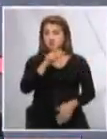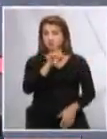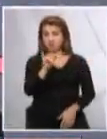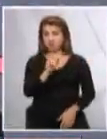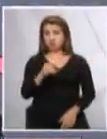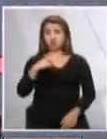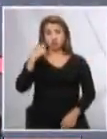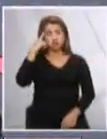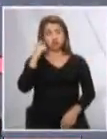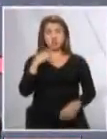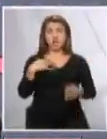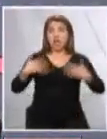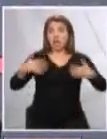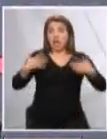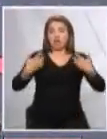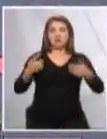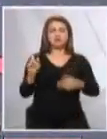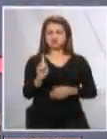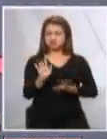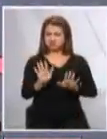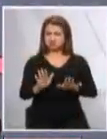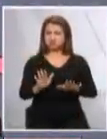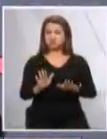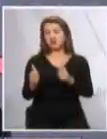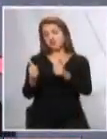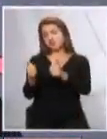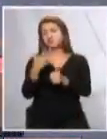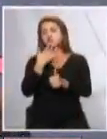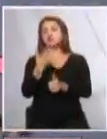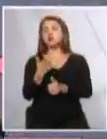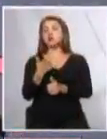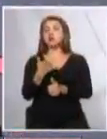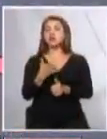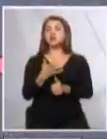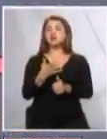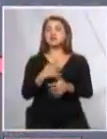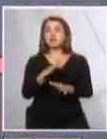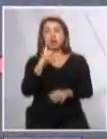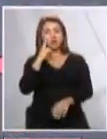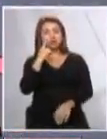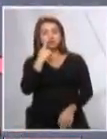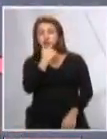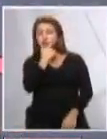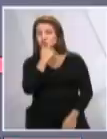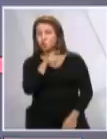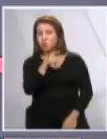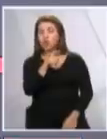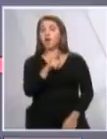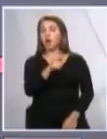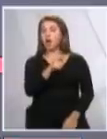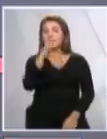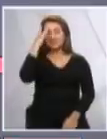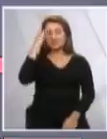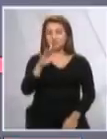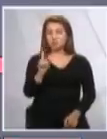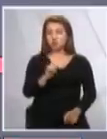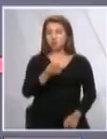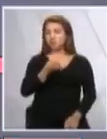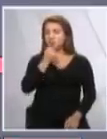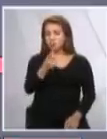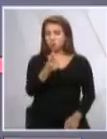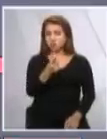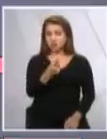está bien que nos escandalicemos, porque de alguna forma, aun cuando todos hayamos sospechado esto, incluso sabido, y no lo hayamos